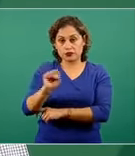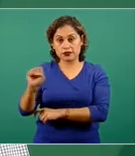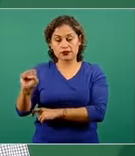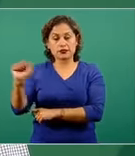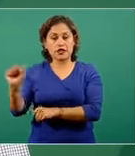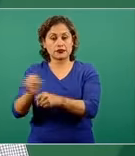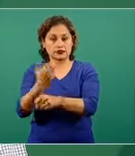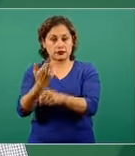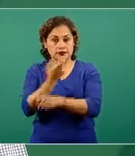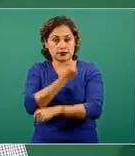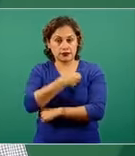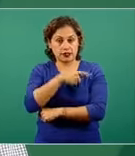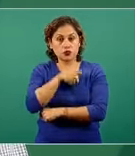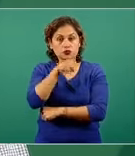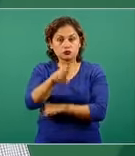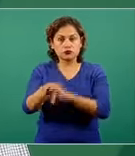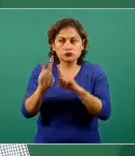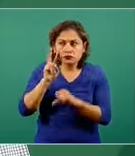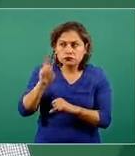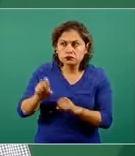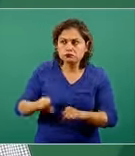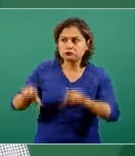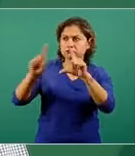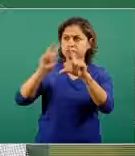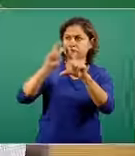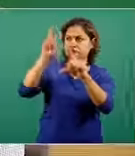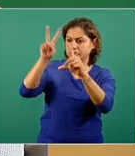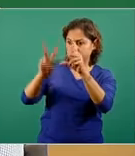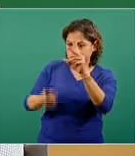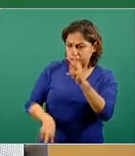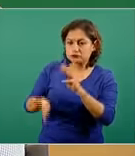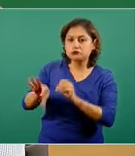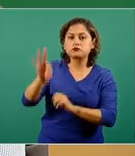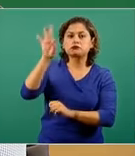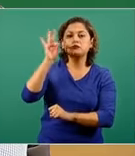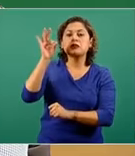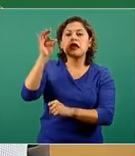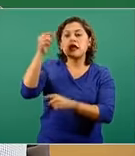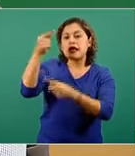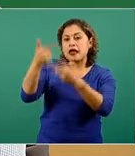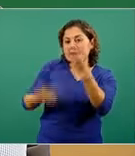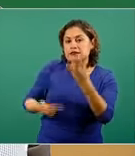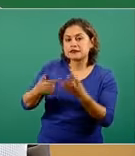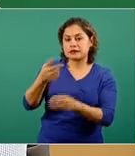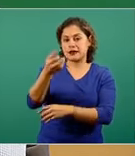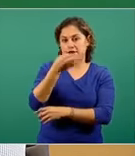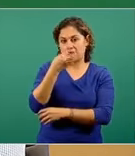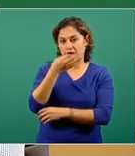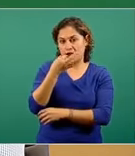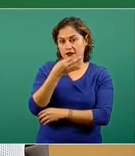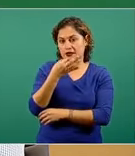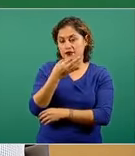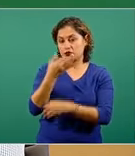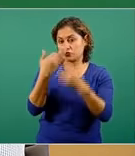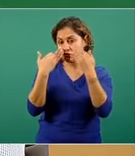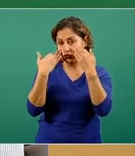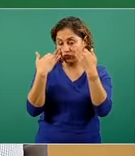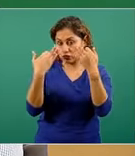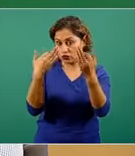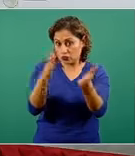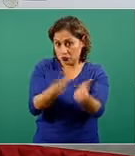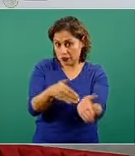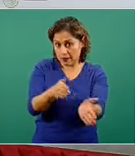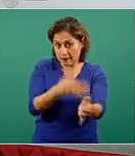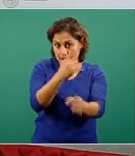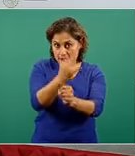pueden encontrar la relación de medicamentos que hasta el momento no cuentan con esta evidencia científica